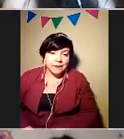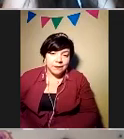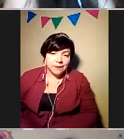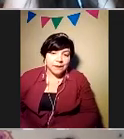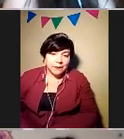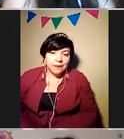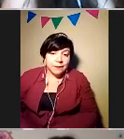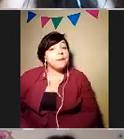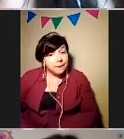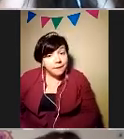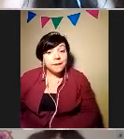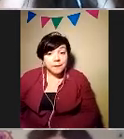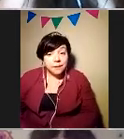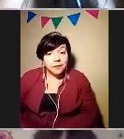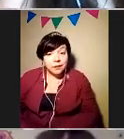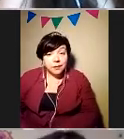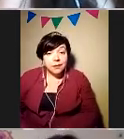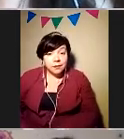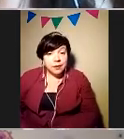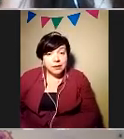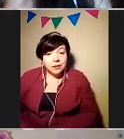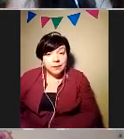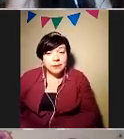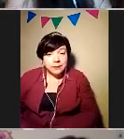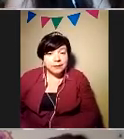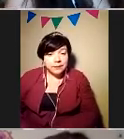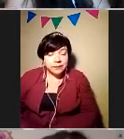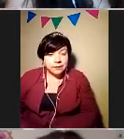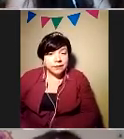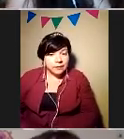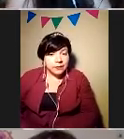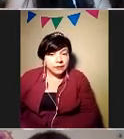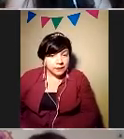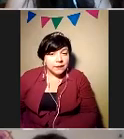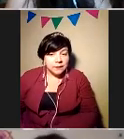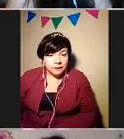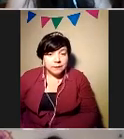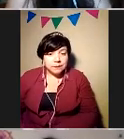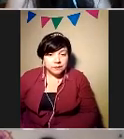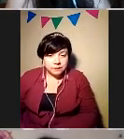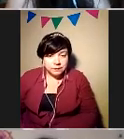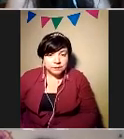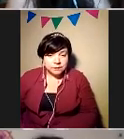siempre, la verdad, señora, y diseñadores, hombres, han sido los que se han preocupado de diseñar para nosotras, lo cual está mal.